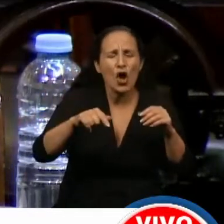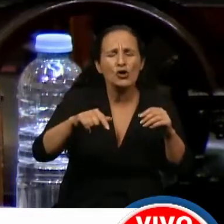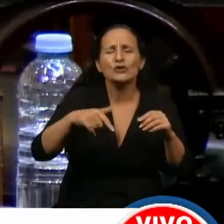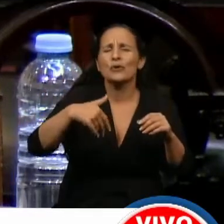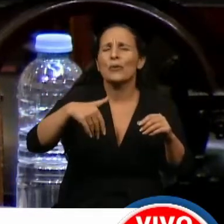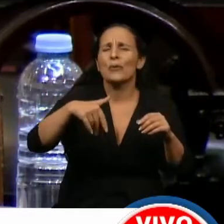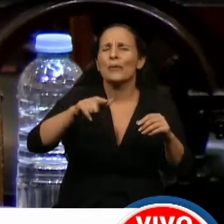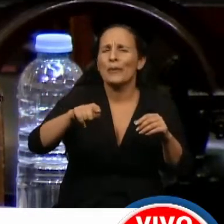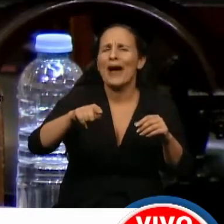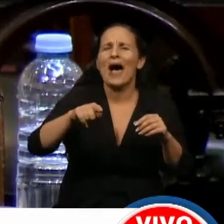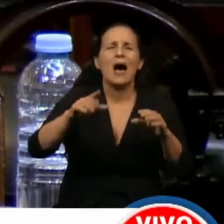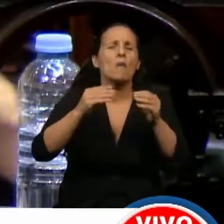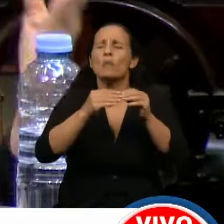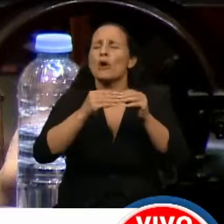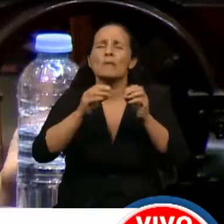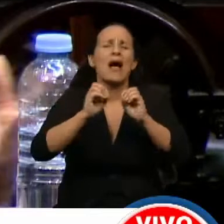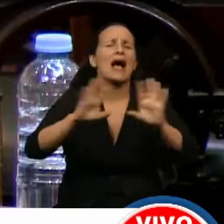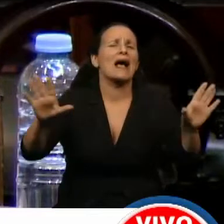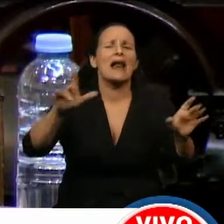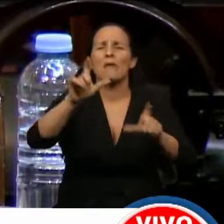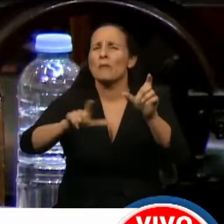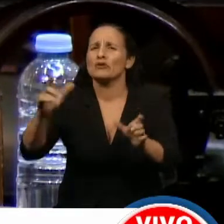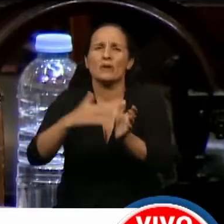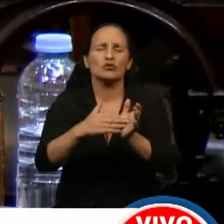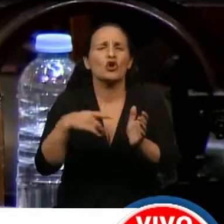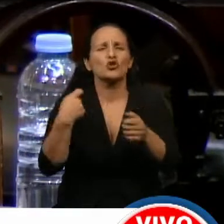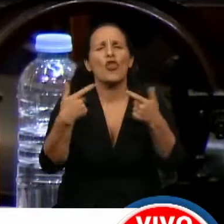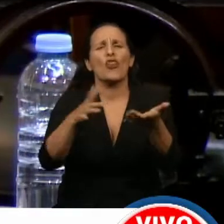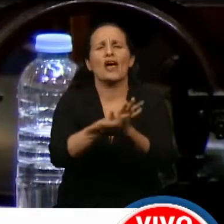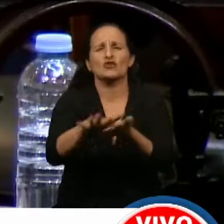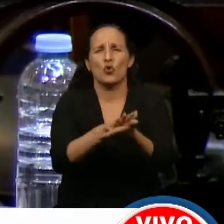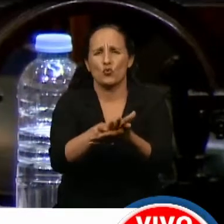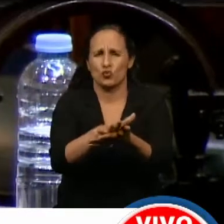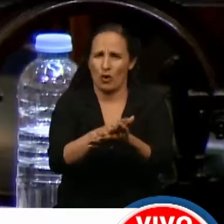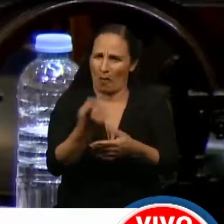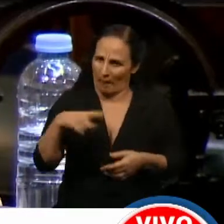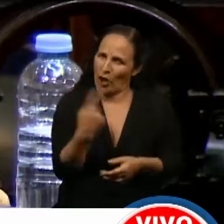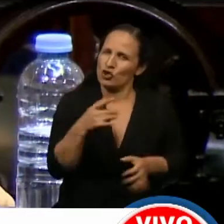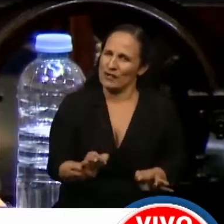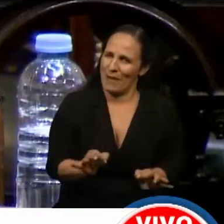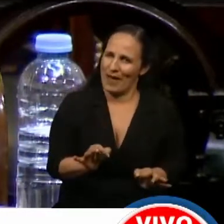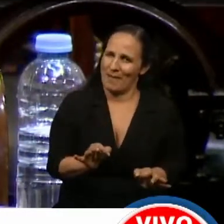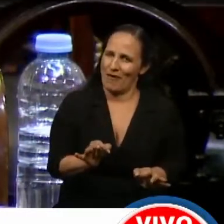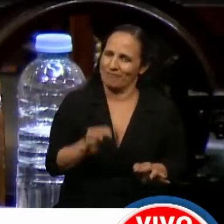resolver grandes problemas a millones de argentinos. Pero nosotros sabemos que no es así.